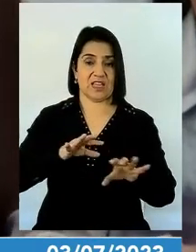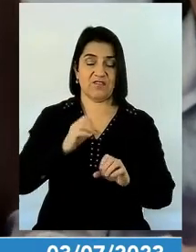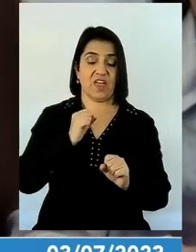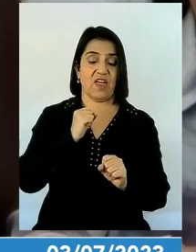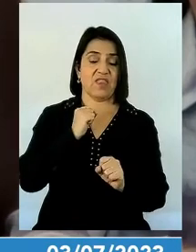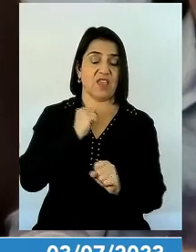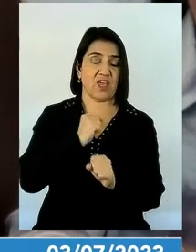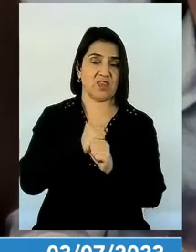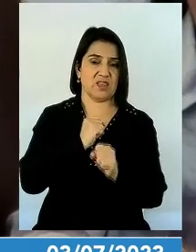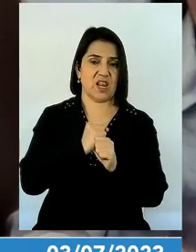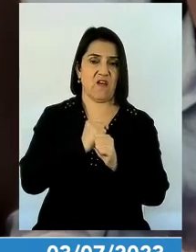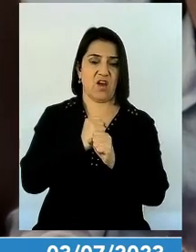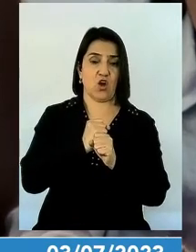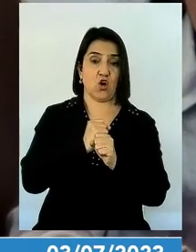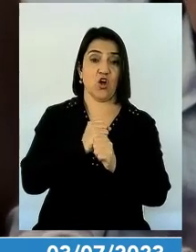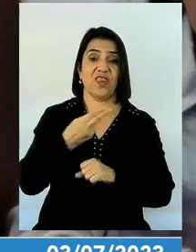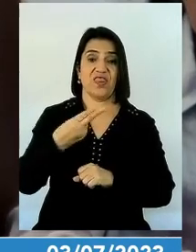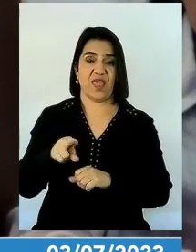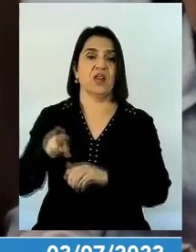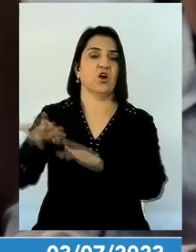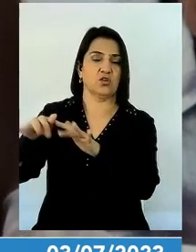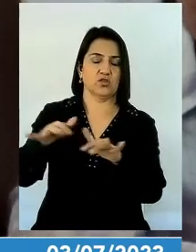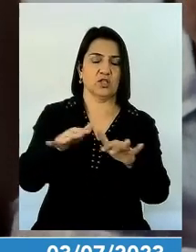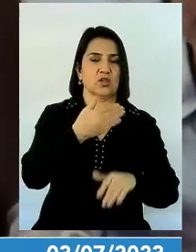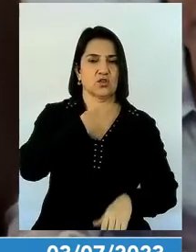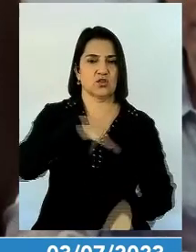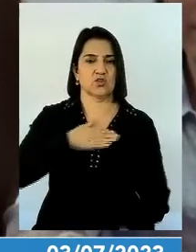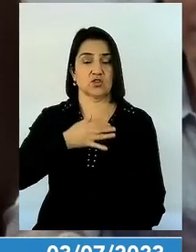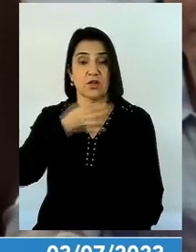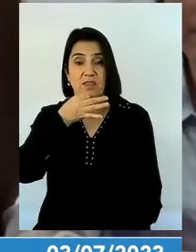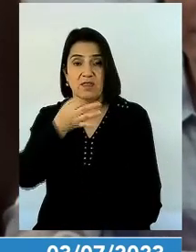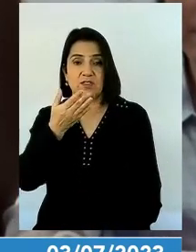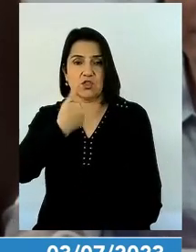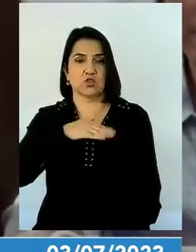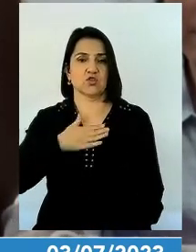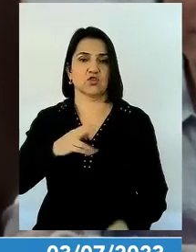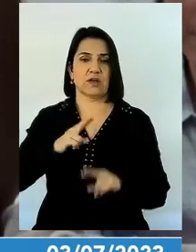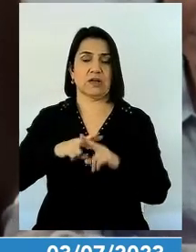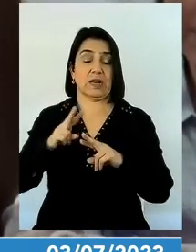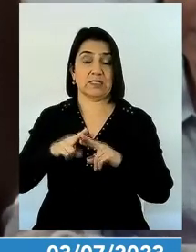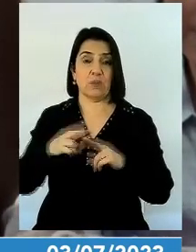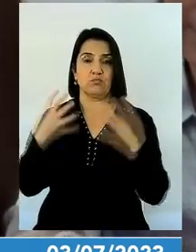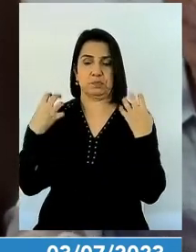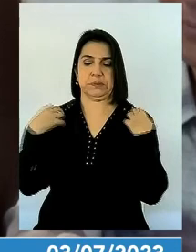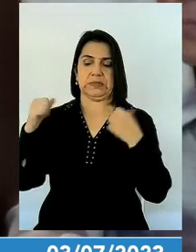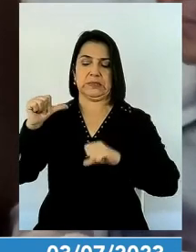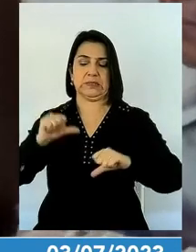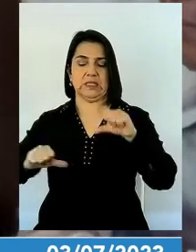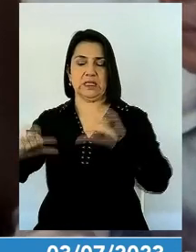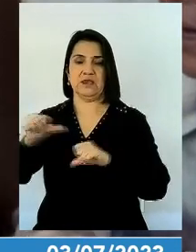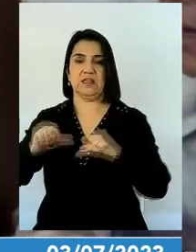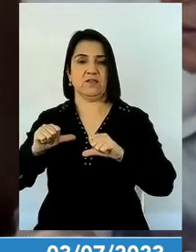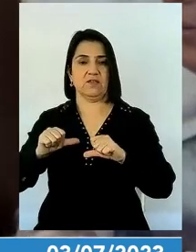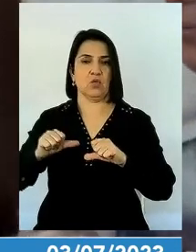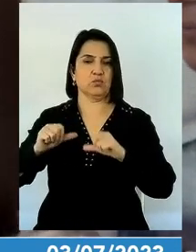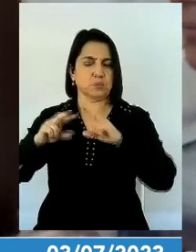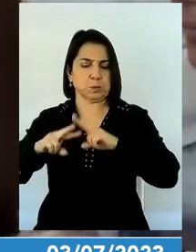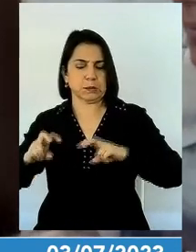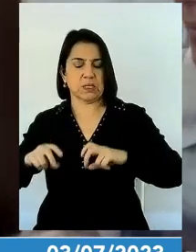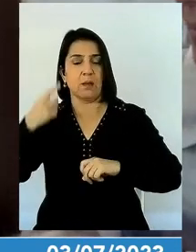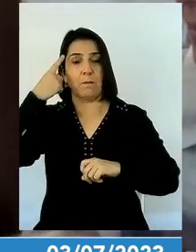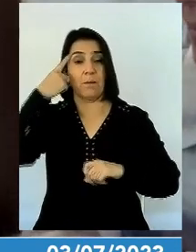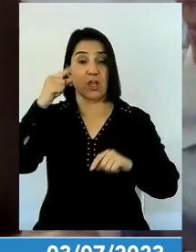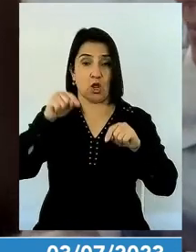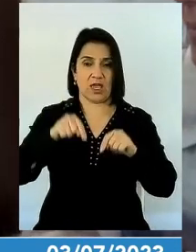Nosotros planteamos el punto de vista desde lo que nosotros realizamos como científicos, pero acá está todo incluido de las